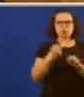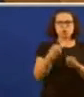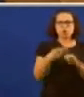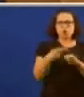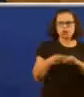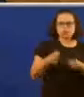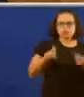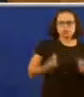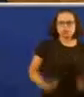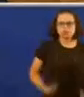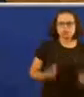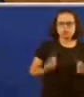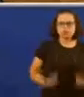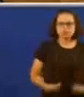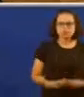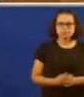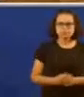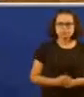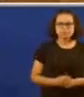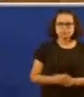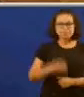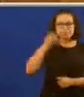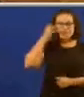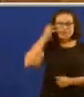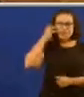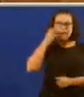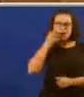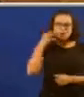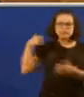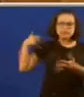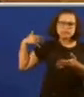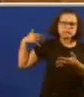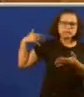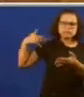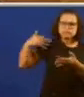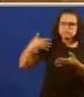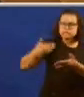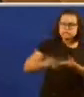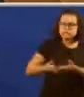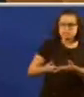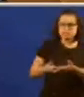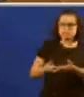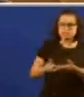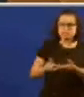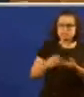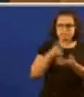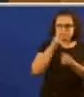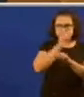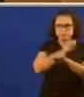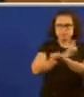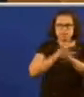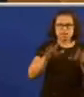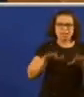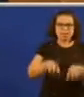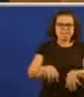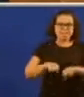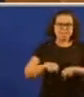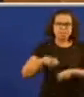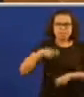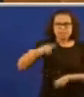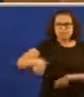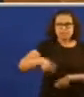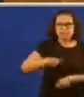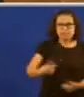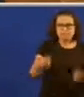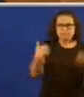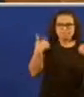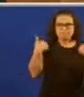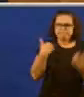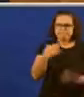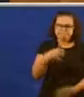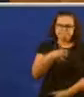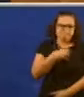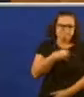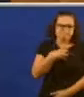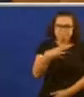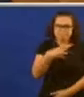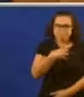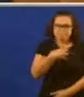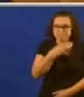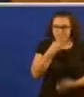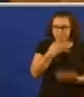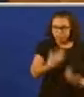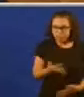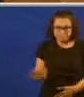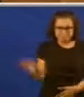mayúsculas. Rajoy leva moito tempo demostrándonos que non está a altura e que é un irresponsable. Vostede